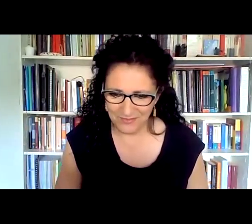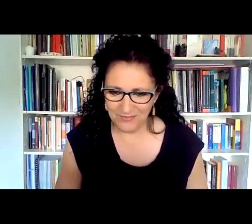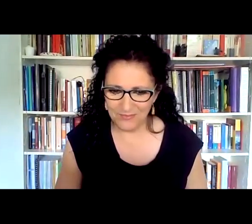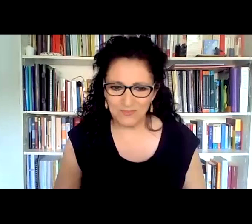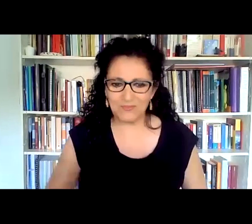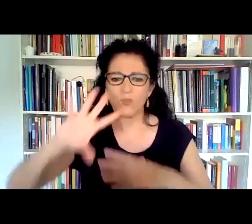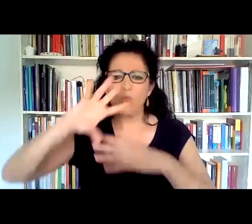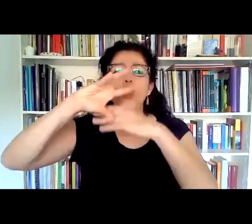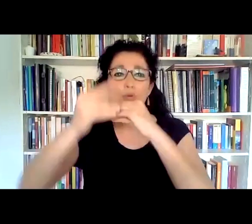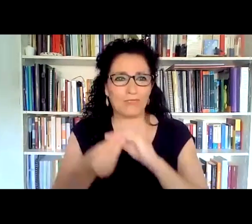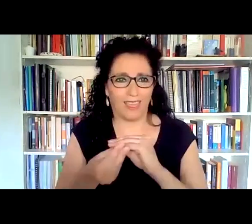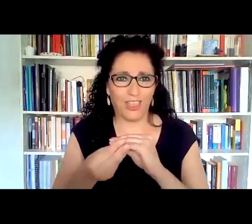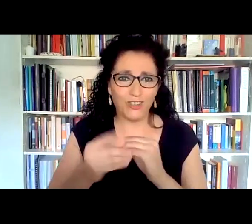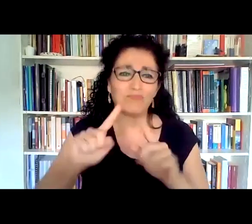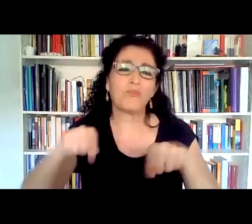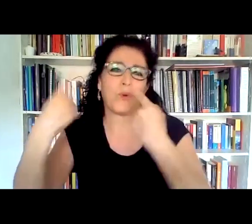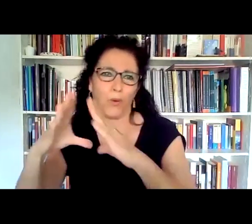positivos.